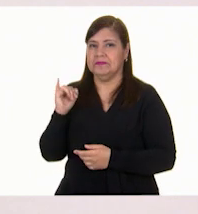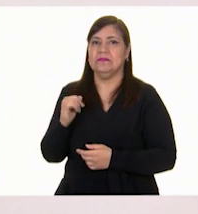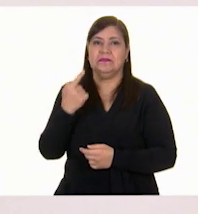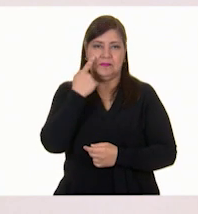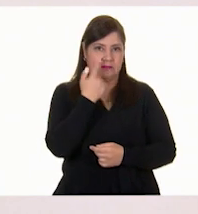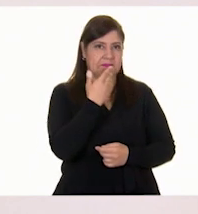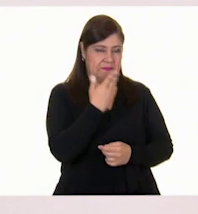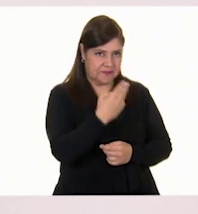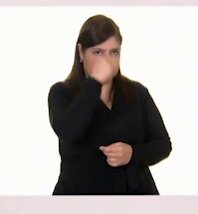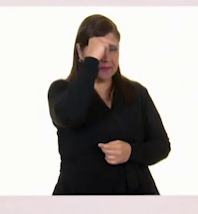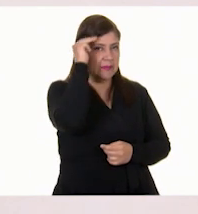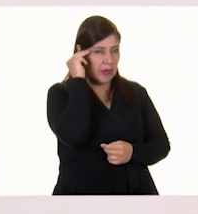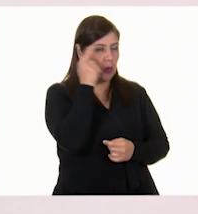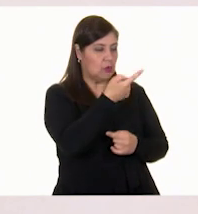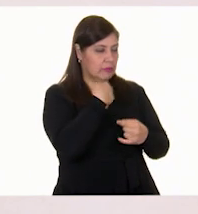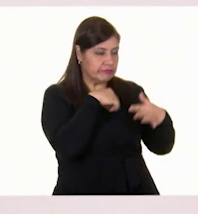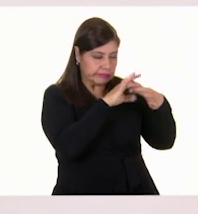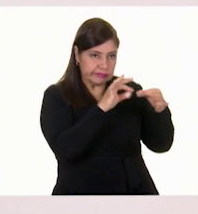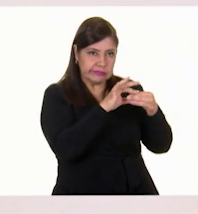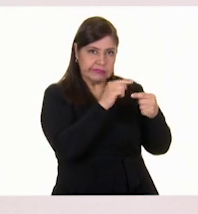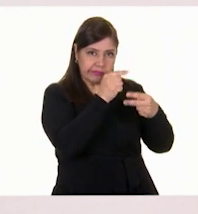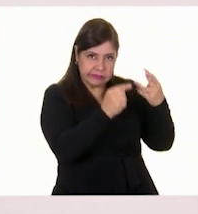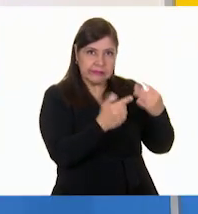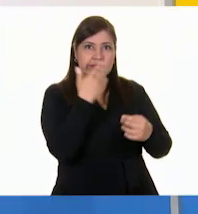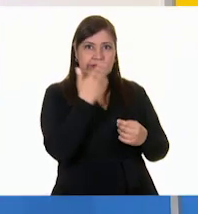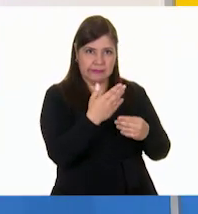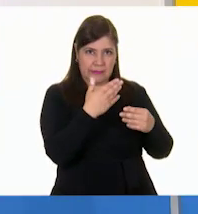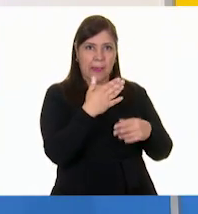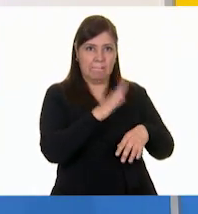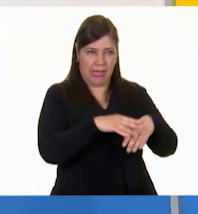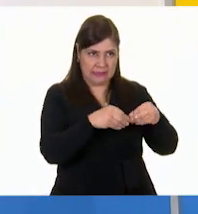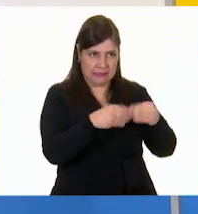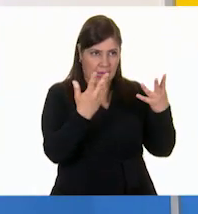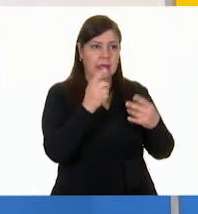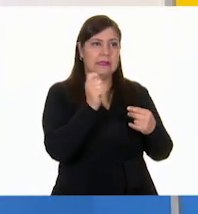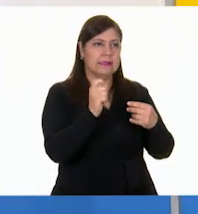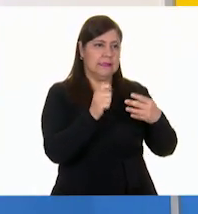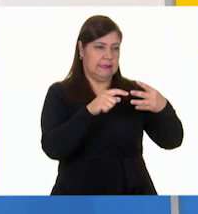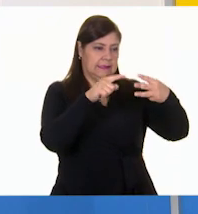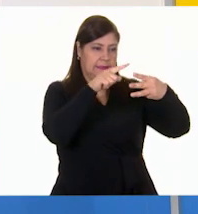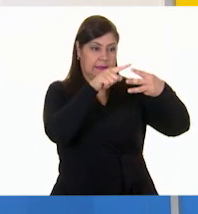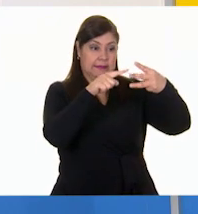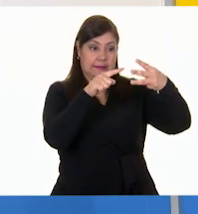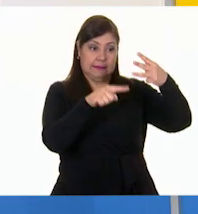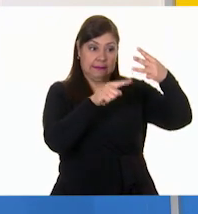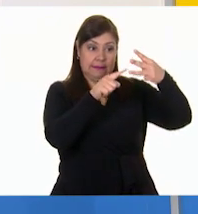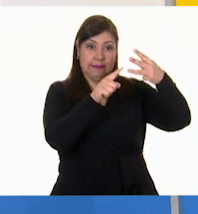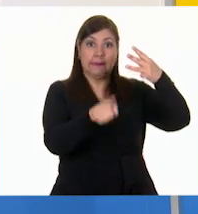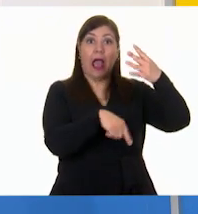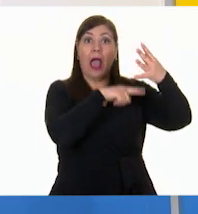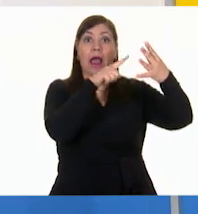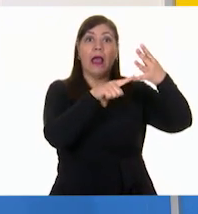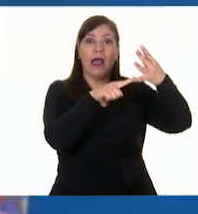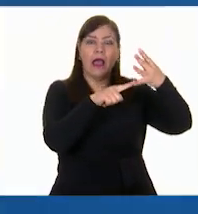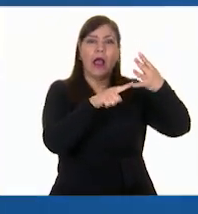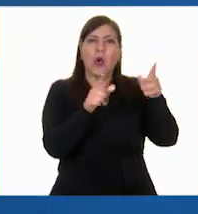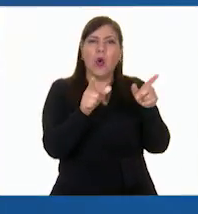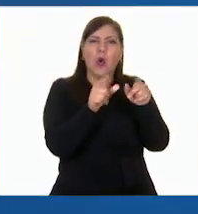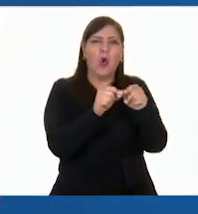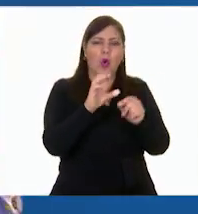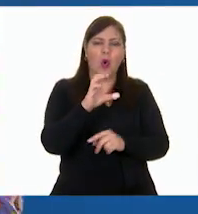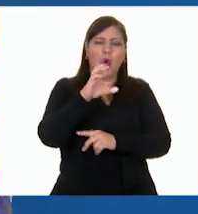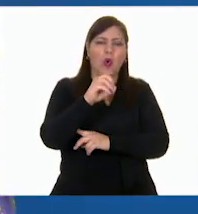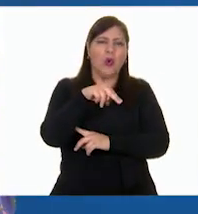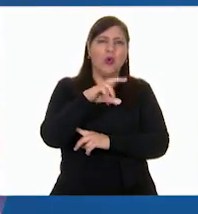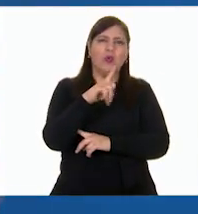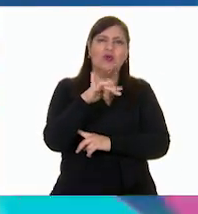me parece un planteamiento adecuado. ¿Y qué colocarías en el cierre o conclusiones? Pues por eso